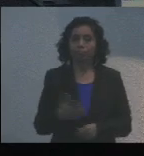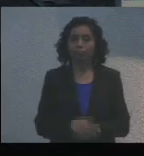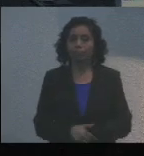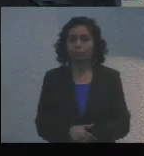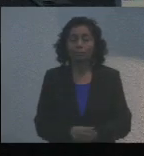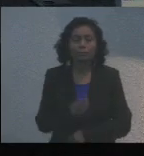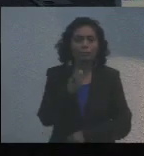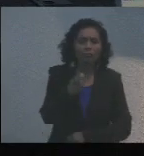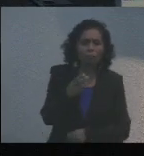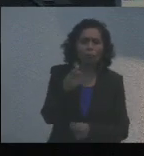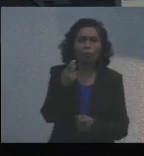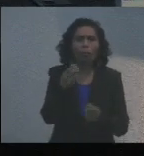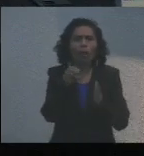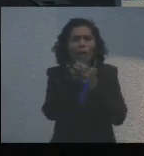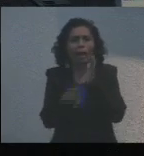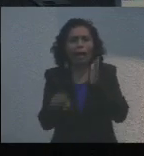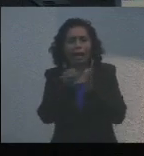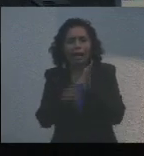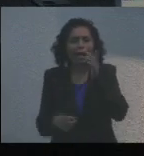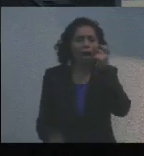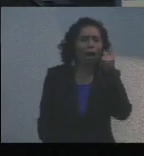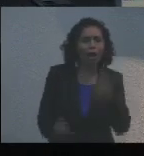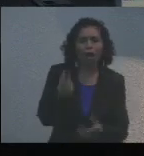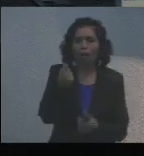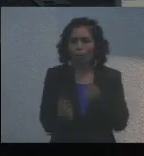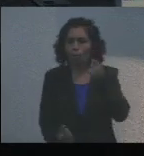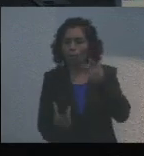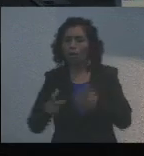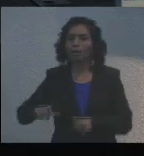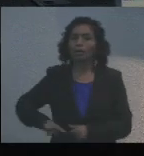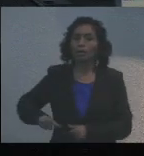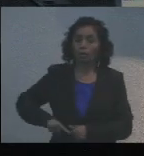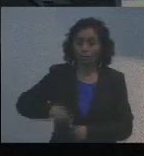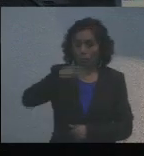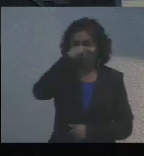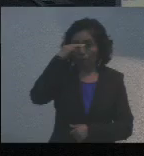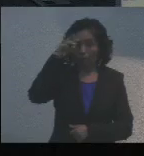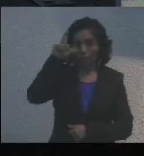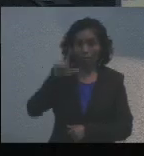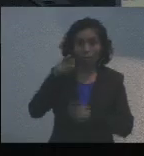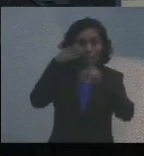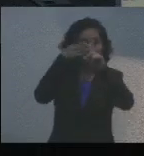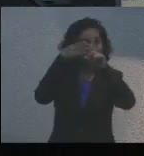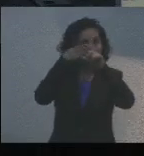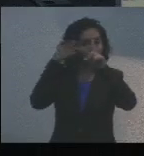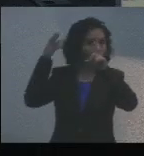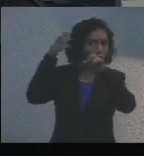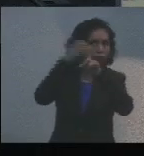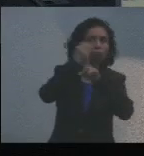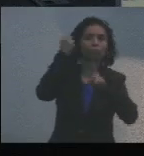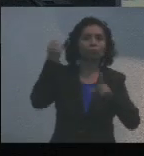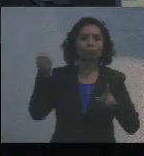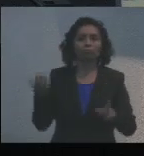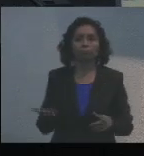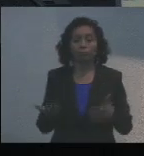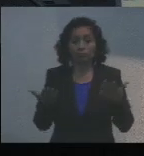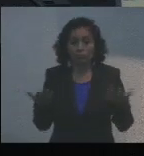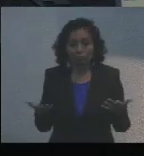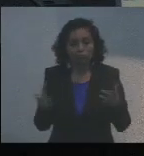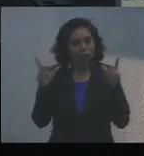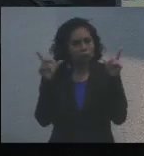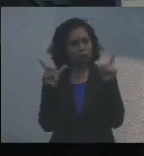Estos son solo algunos ejemplos de los resultados que la gobernadora Mara Lezama ha logrado en este primer año. En